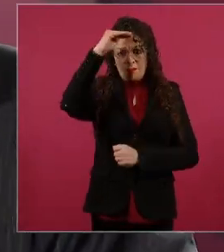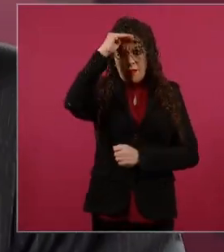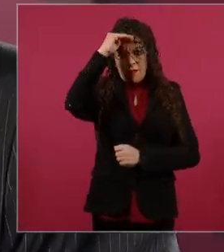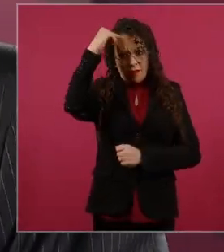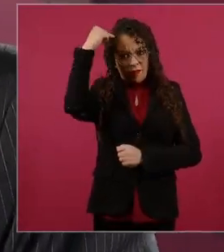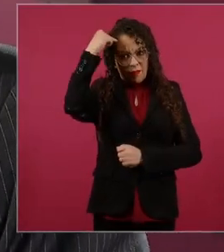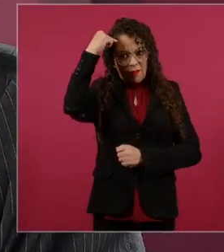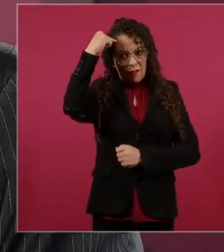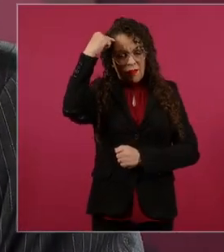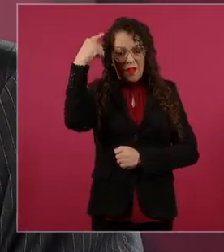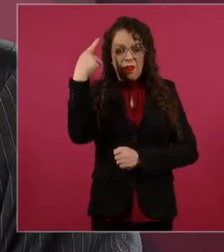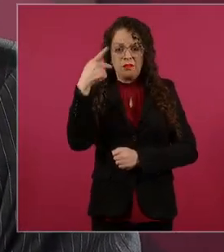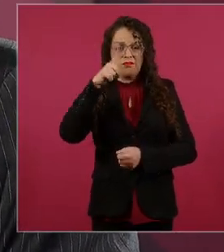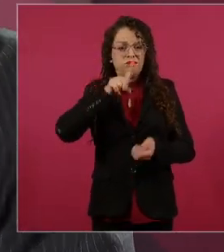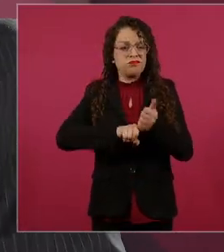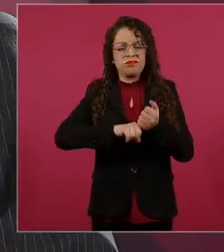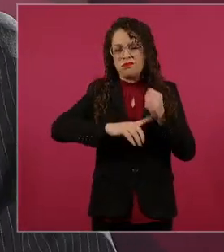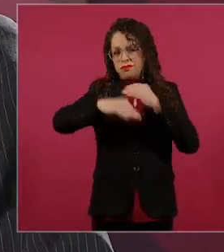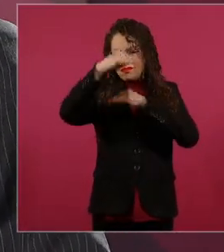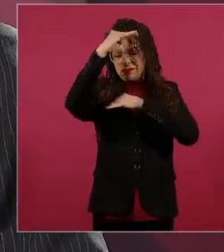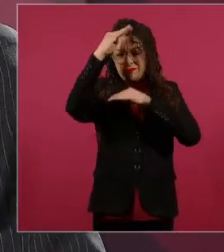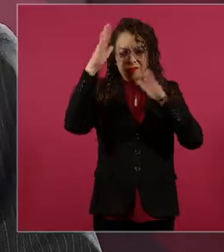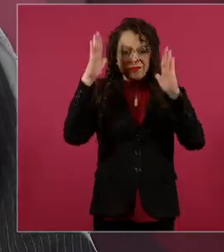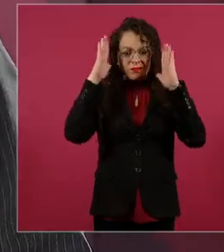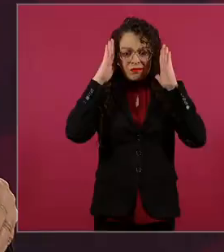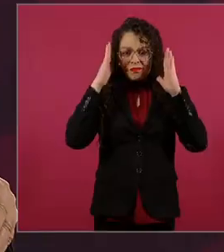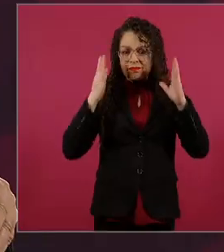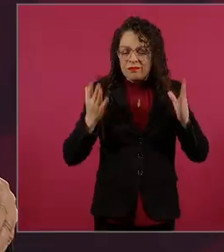y servil,